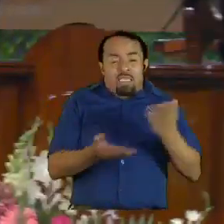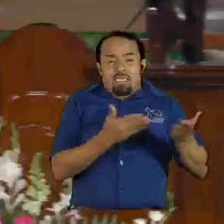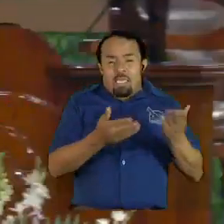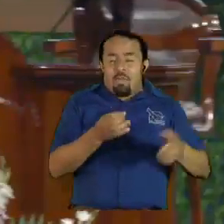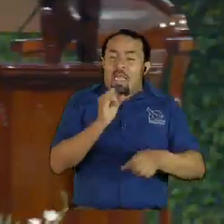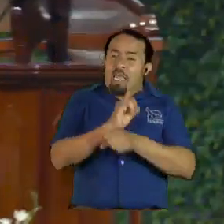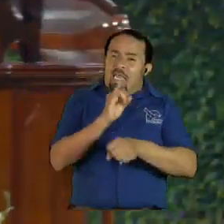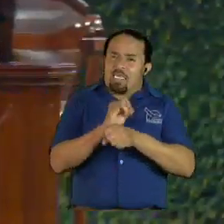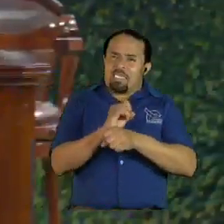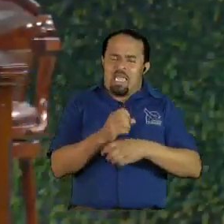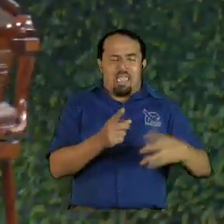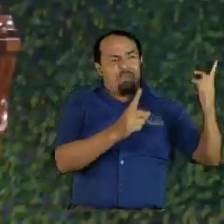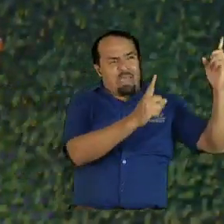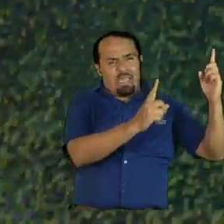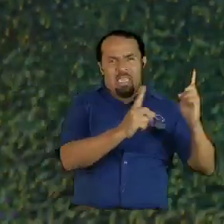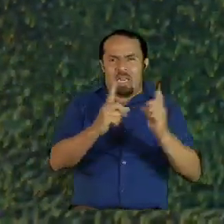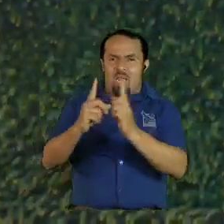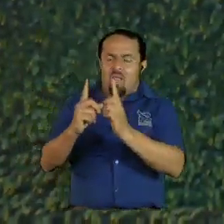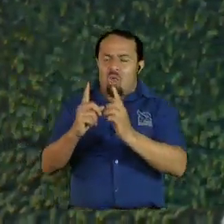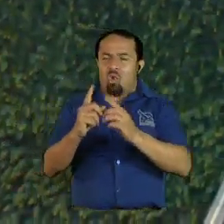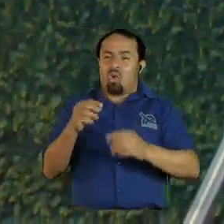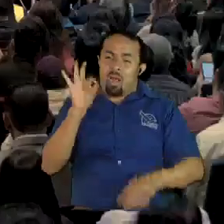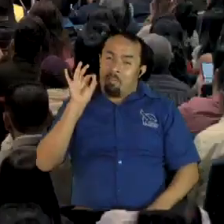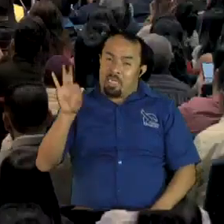pastor y decirle, pastor,